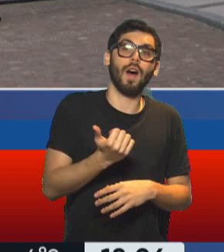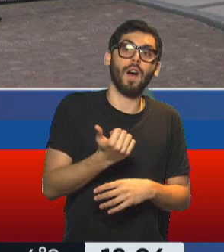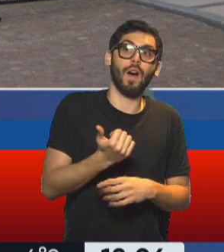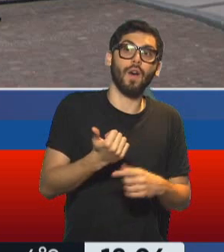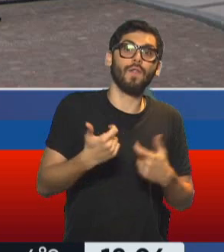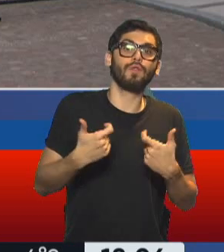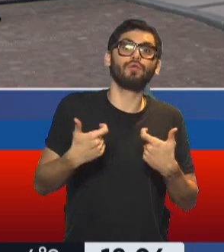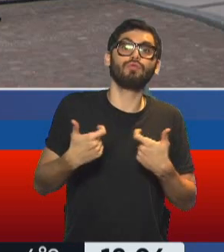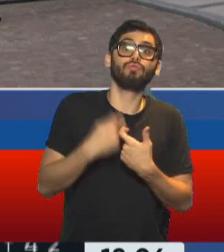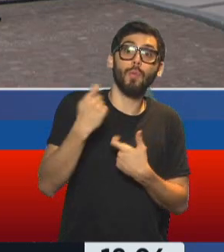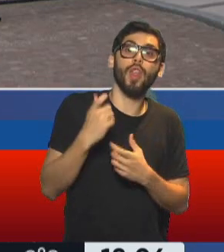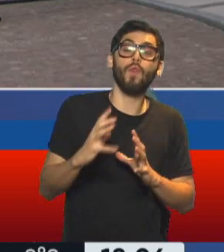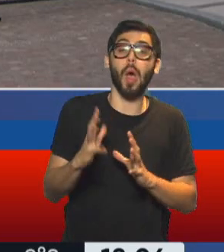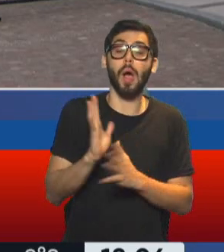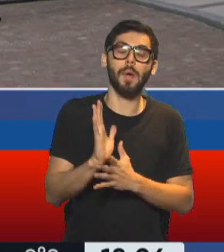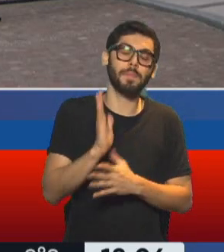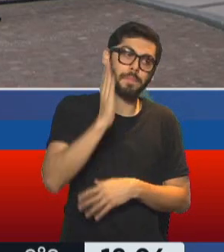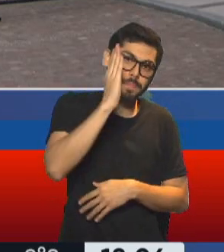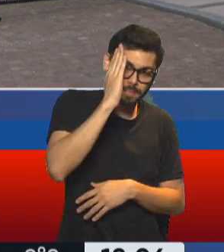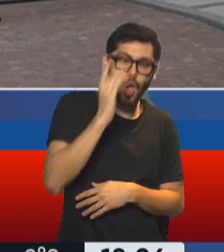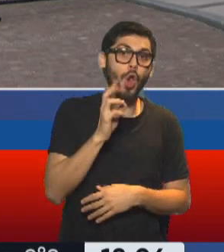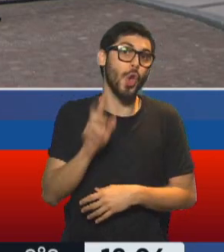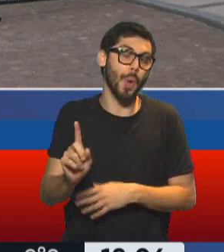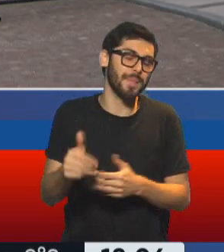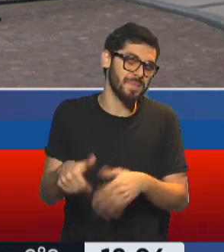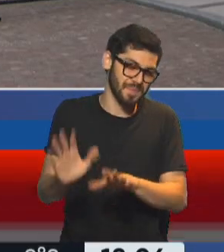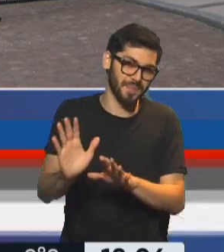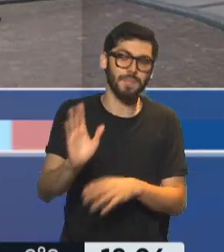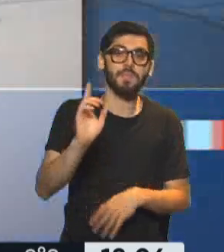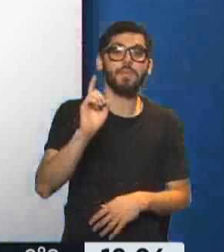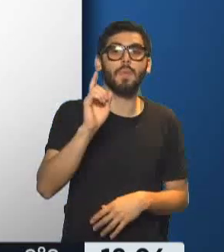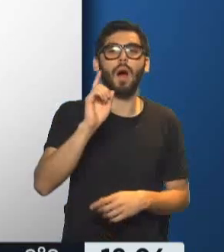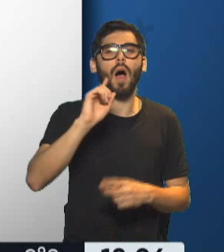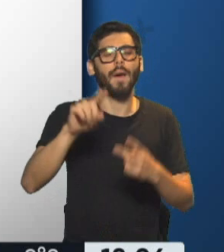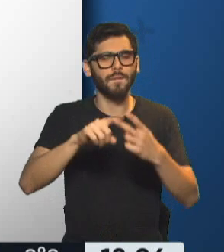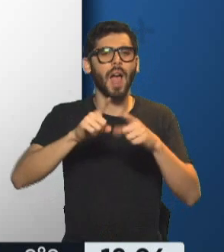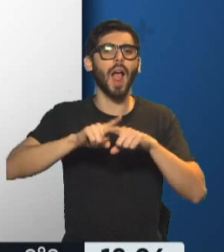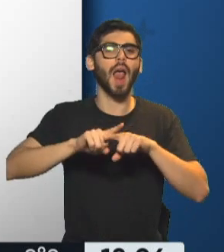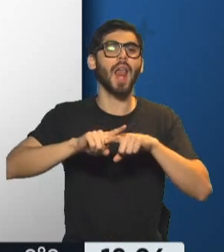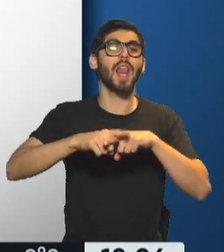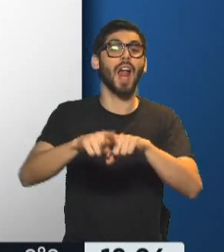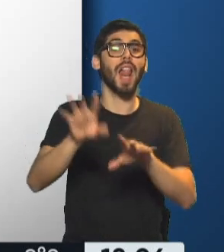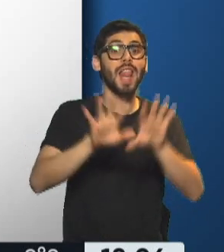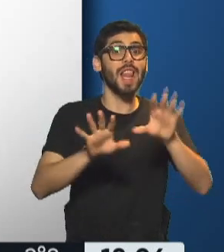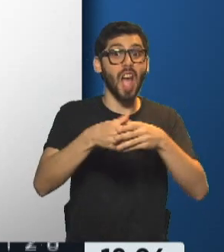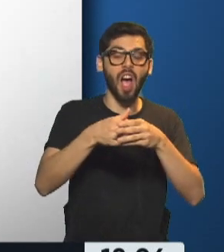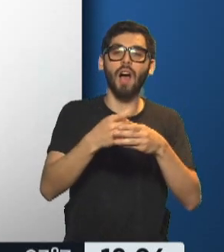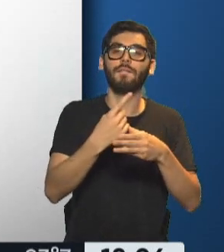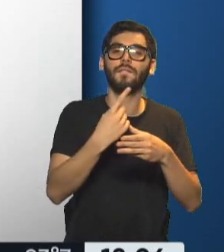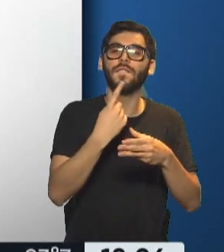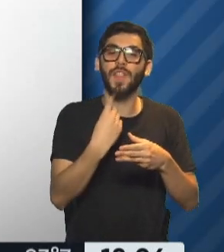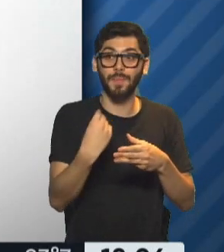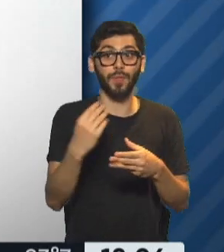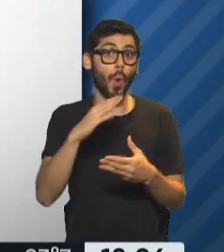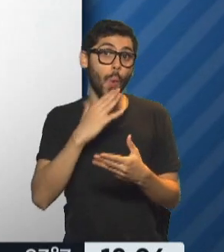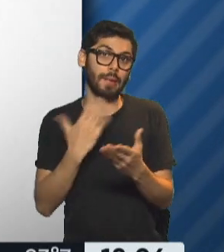claro. Vamos cronológicamente, vamos primero a lo que esgrimía la Liga Profesional. Vos ayer contaste que el pedido de Boca era